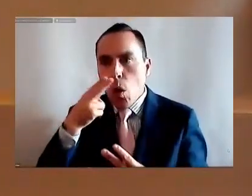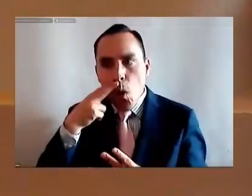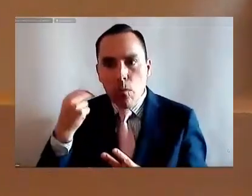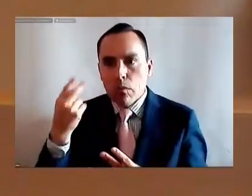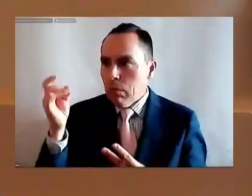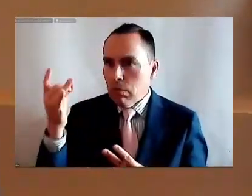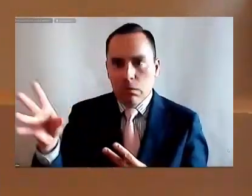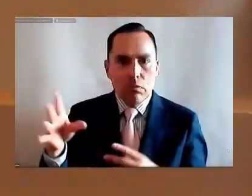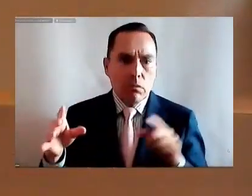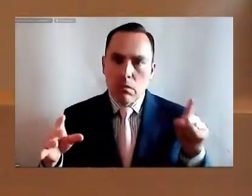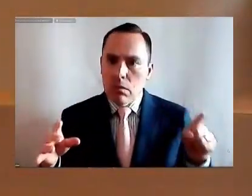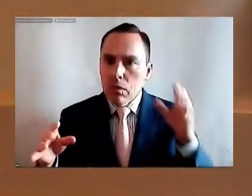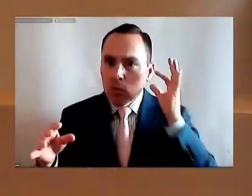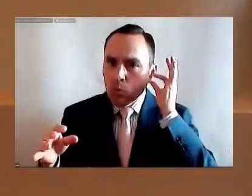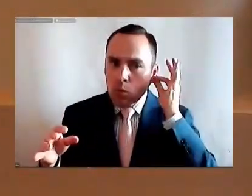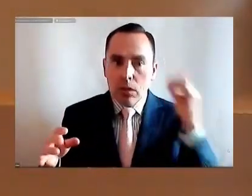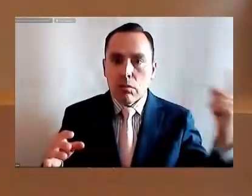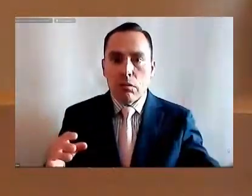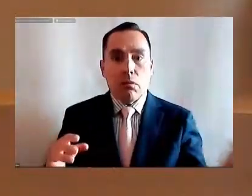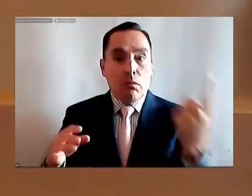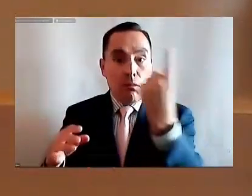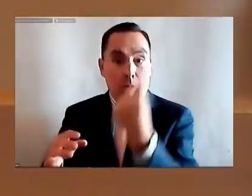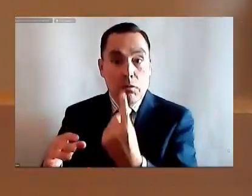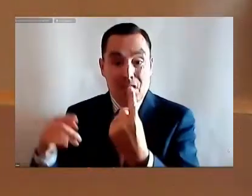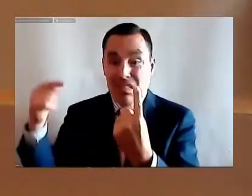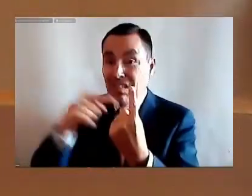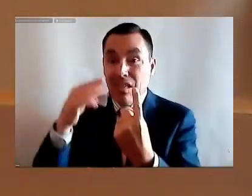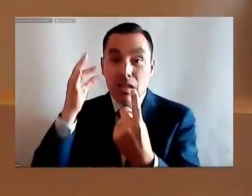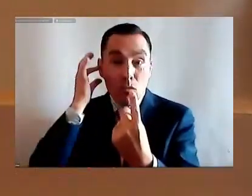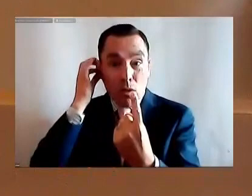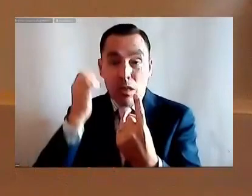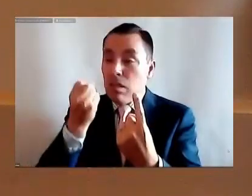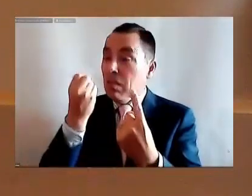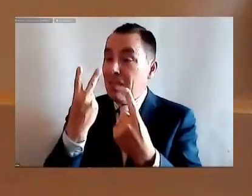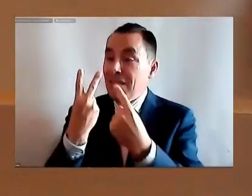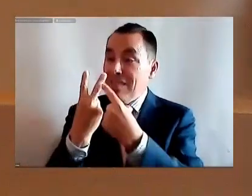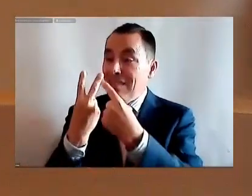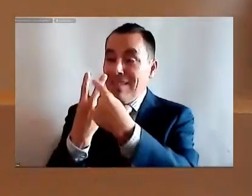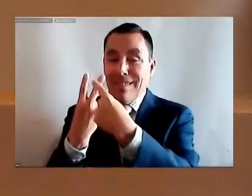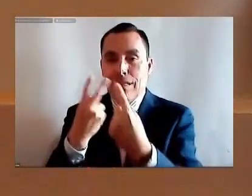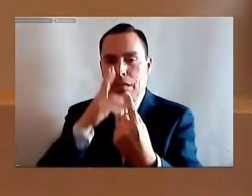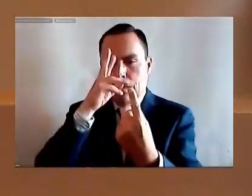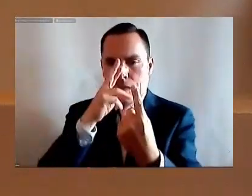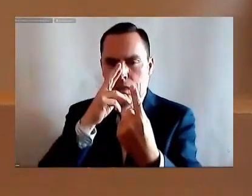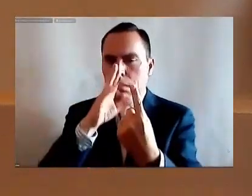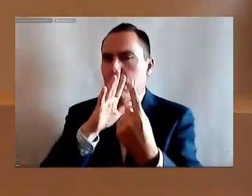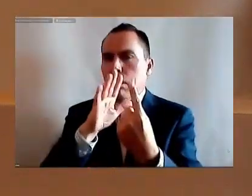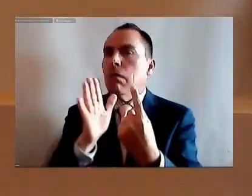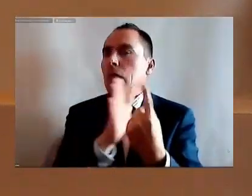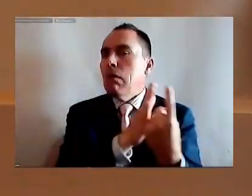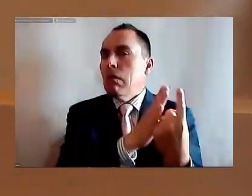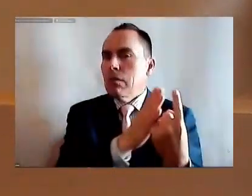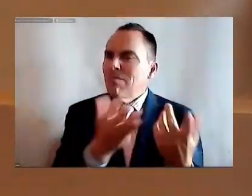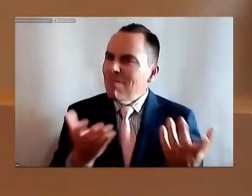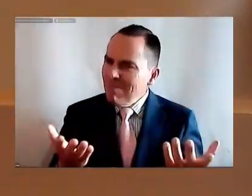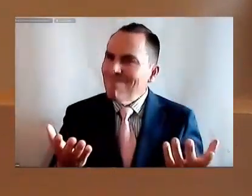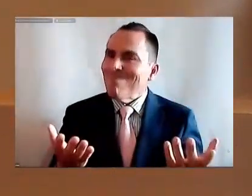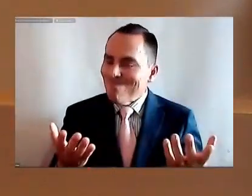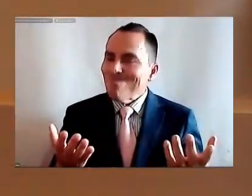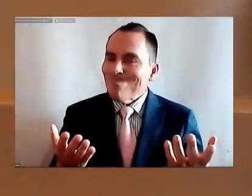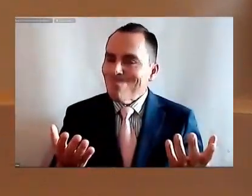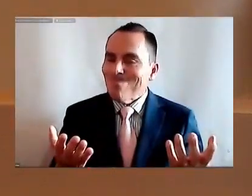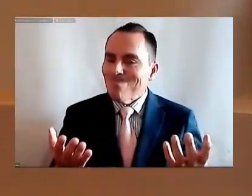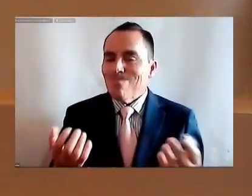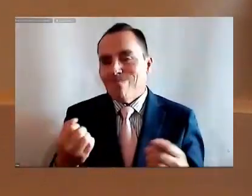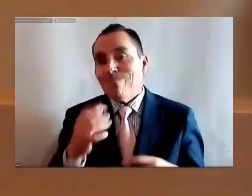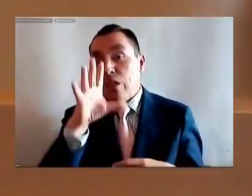incorporar al mercado de trabajo. Lo hemos visto en los últimos 50 años, ¿no? Entonces,